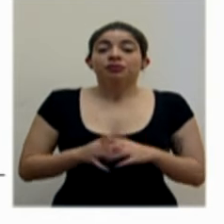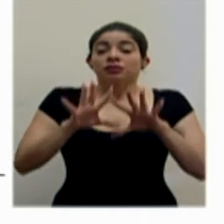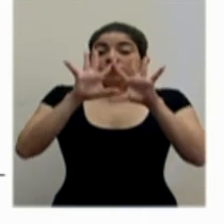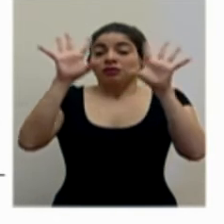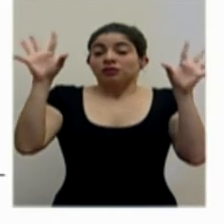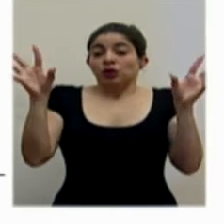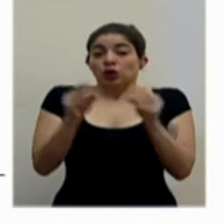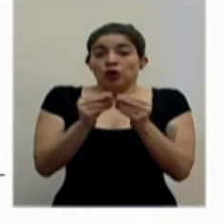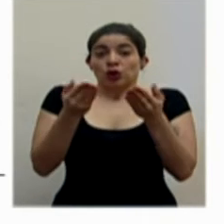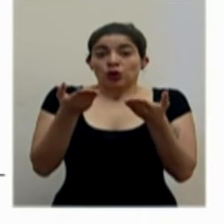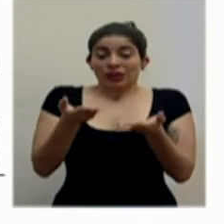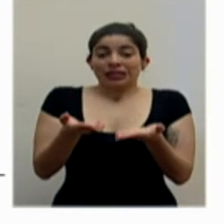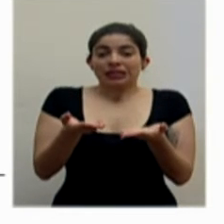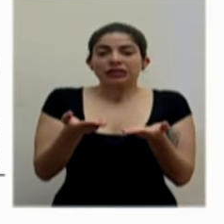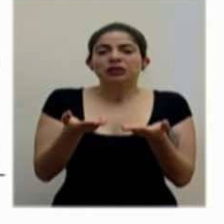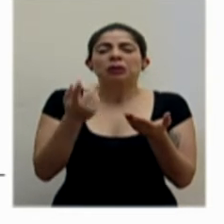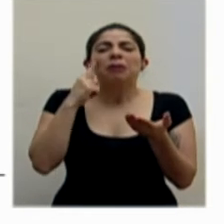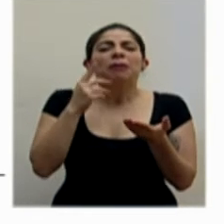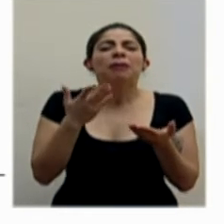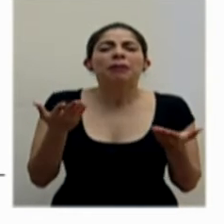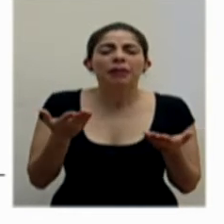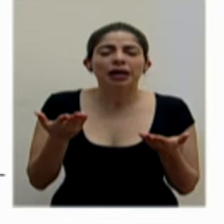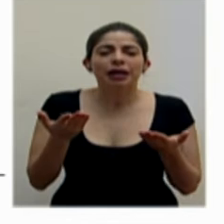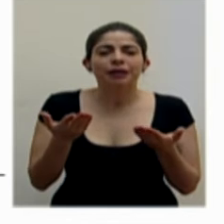Esto, al final de cuentas, lo que nos llama